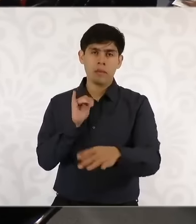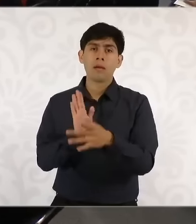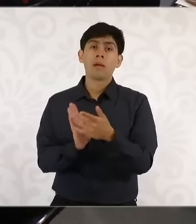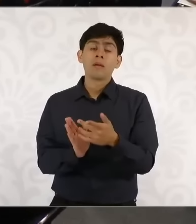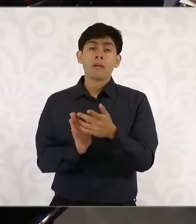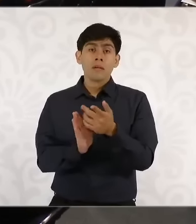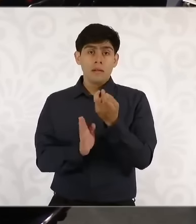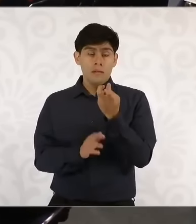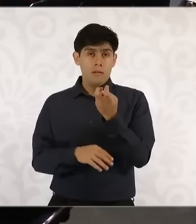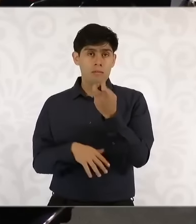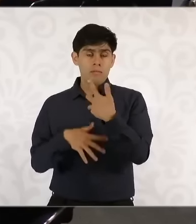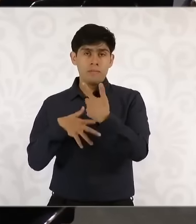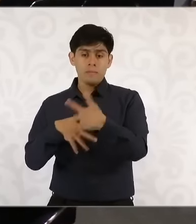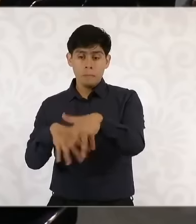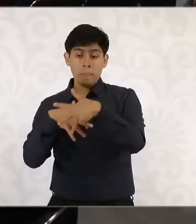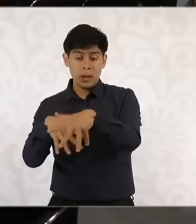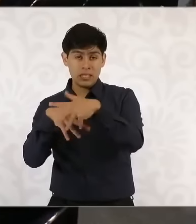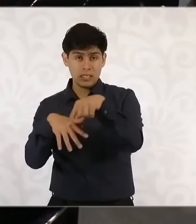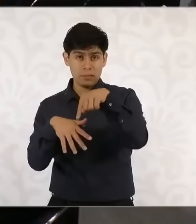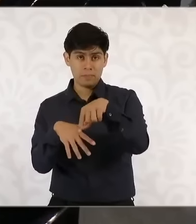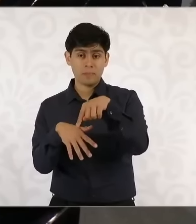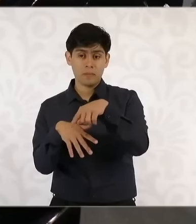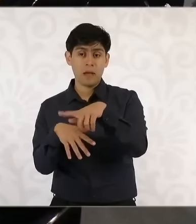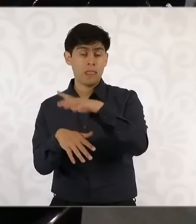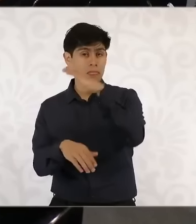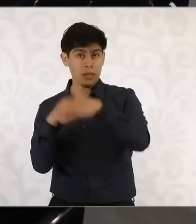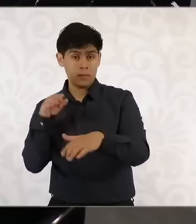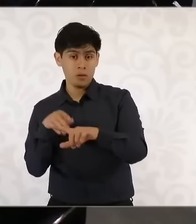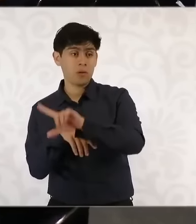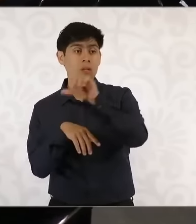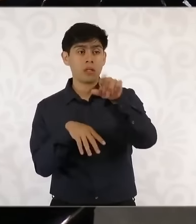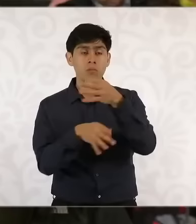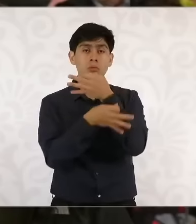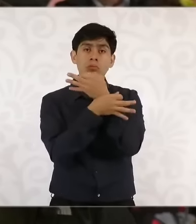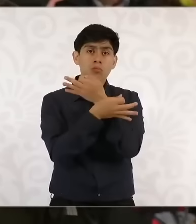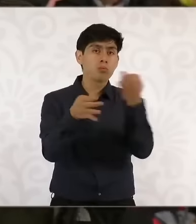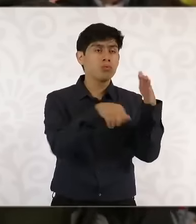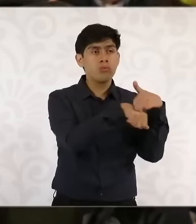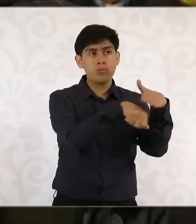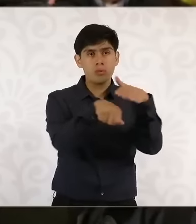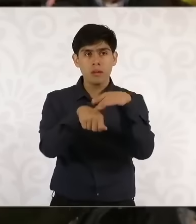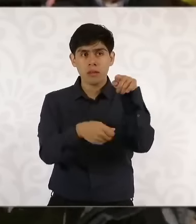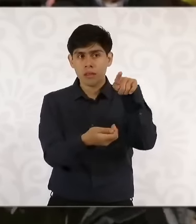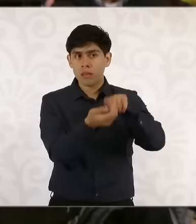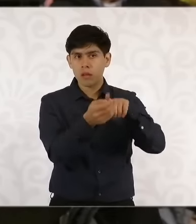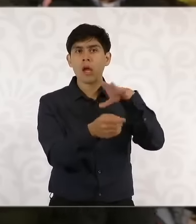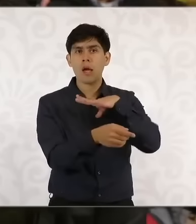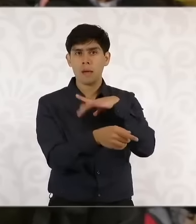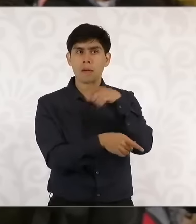Después de que pasó la manifestación, la marcha, en redes sociales empezó a haber acusaciones hacia su